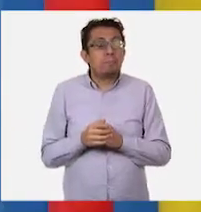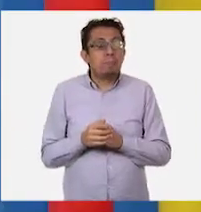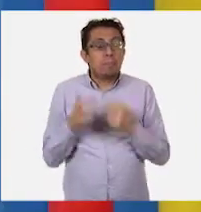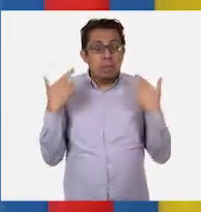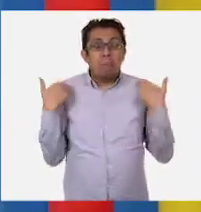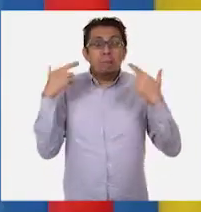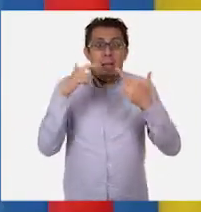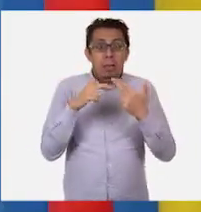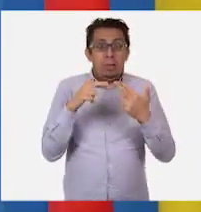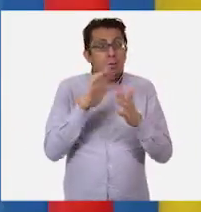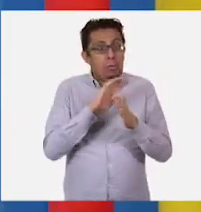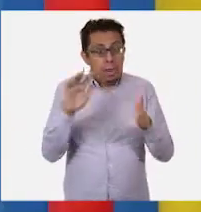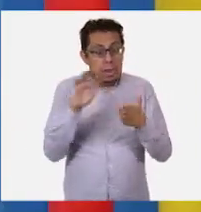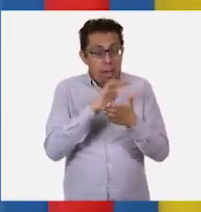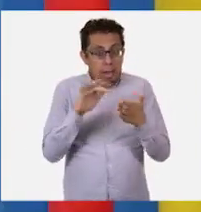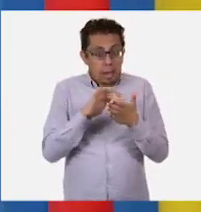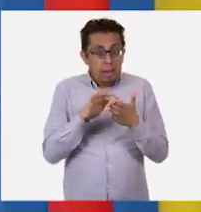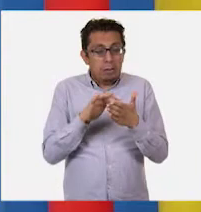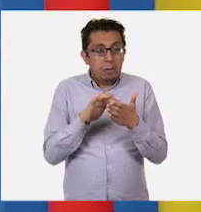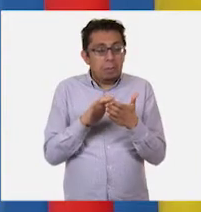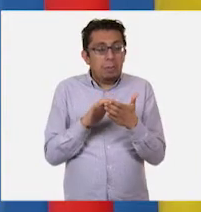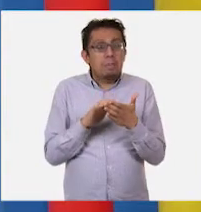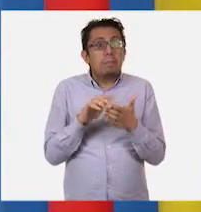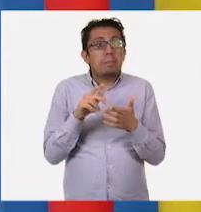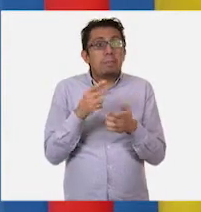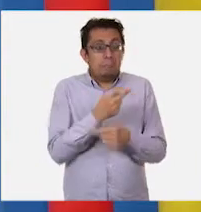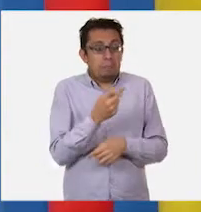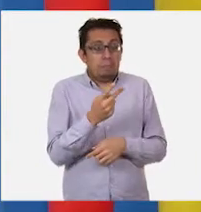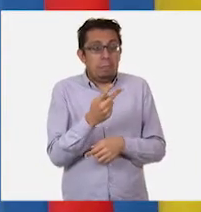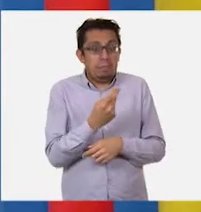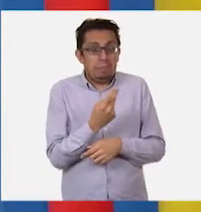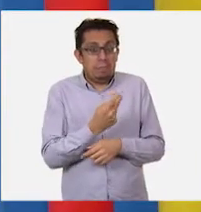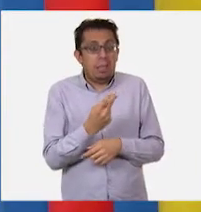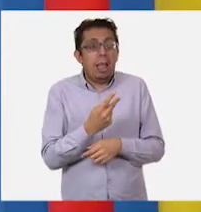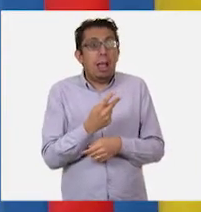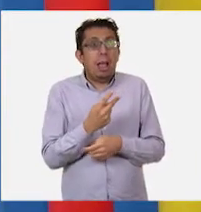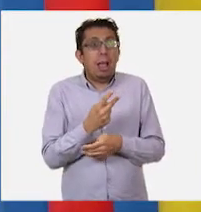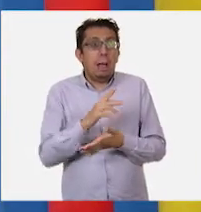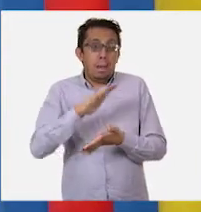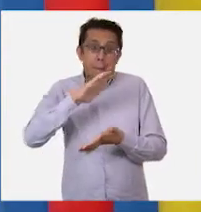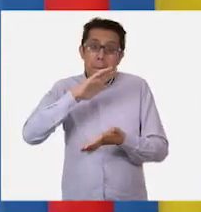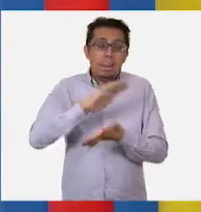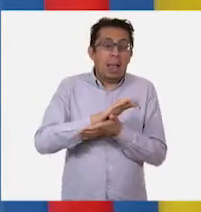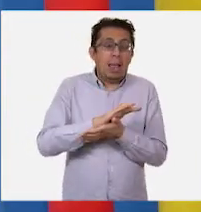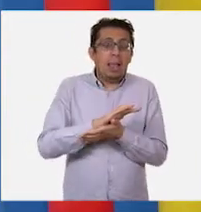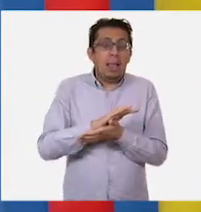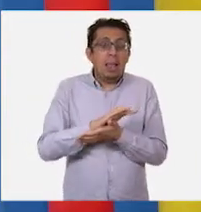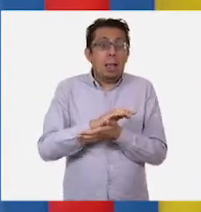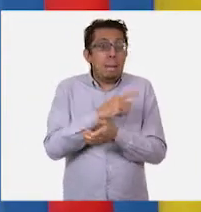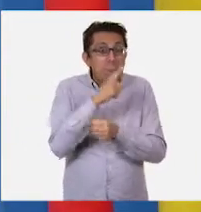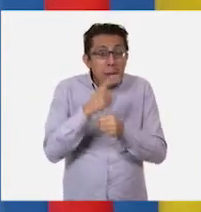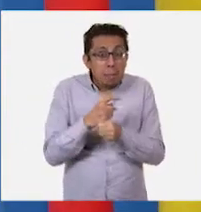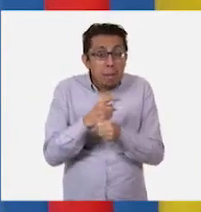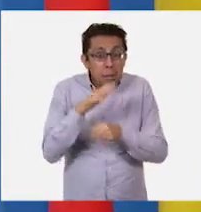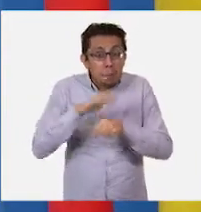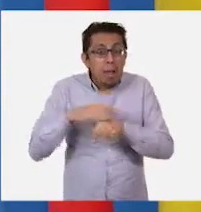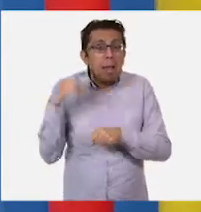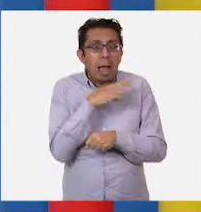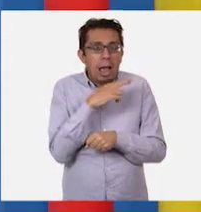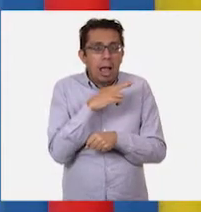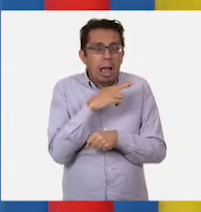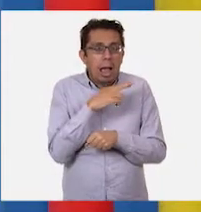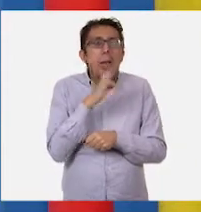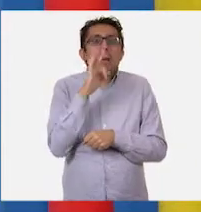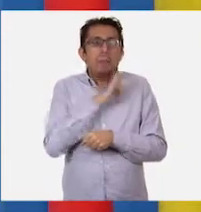leer, cada participante apretará el botón que tiene aquí justo en la mesa y el primero que lo haga podrá contestar la pregunta